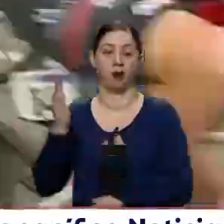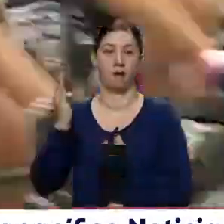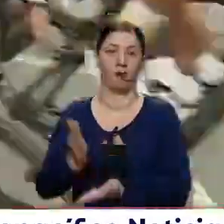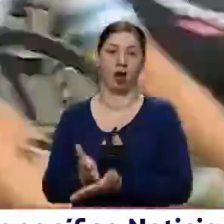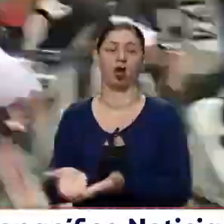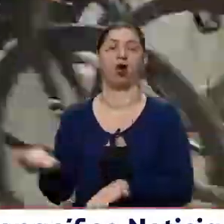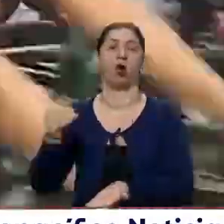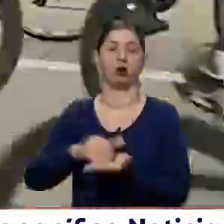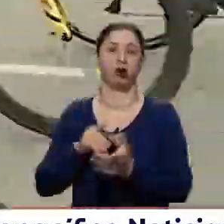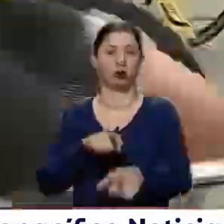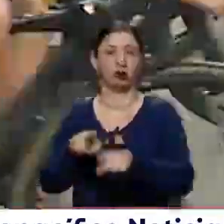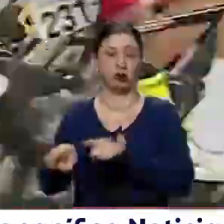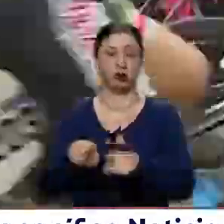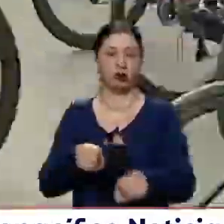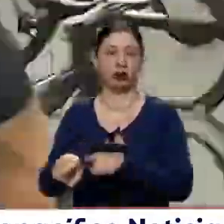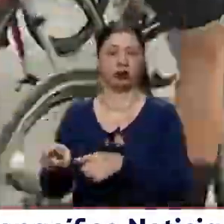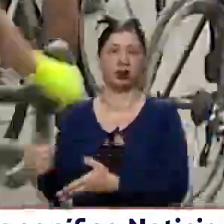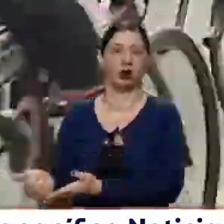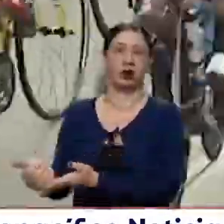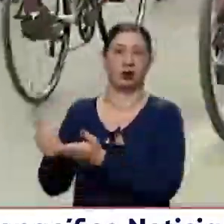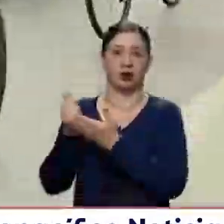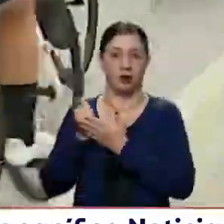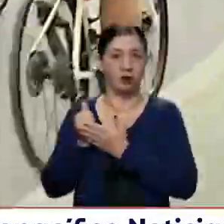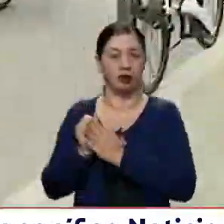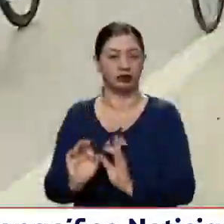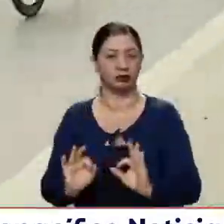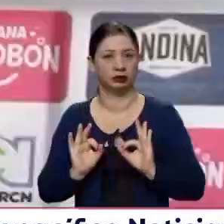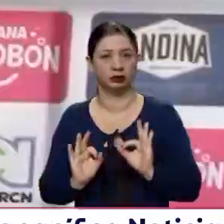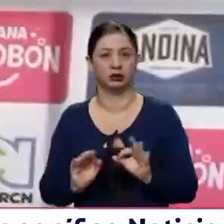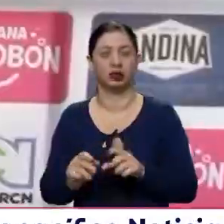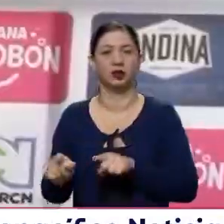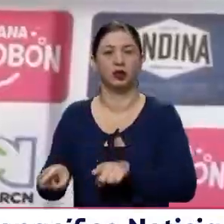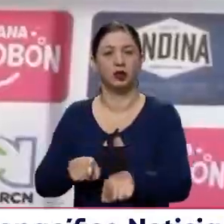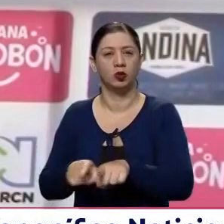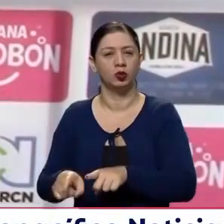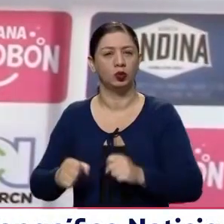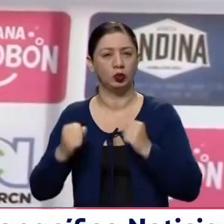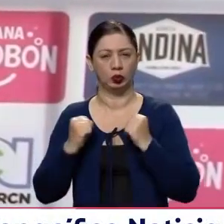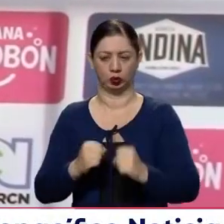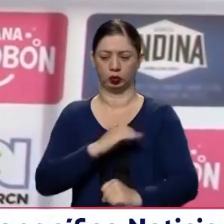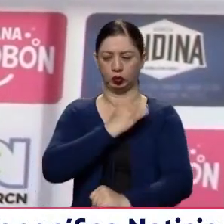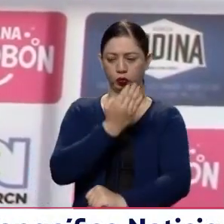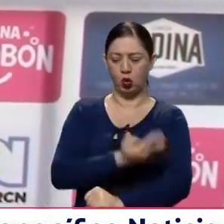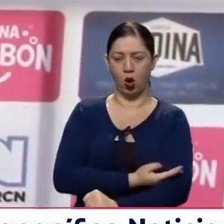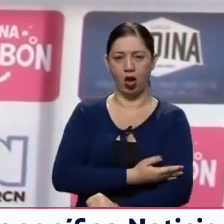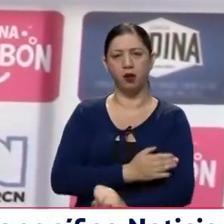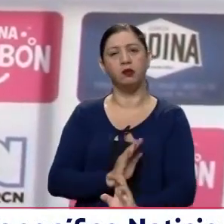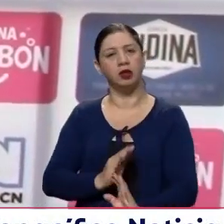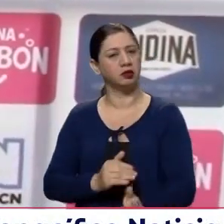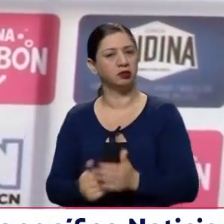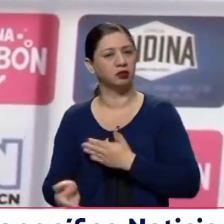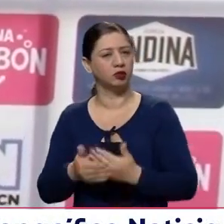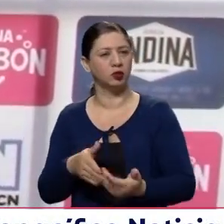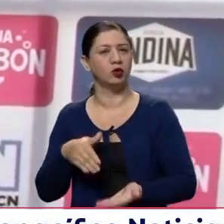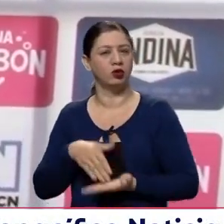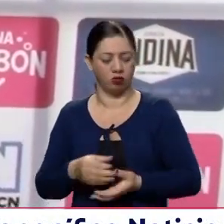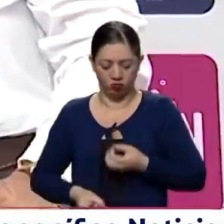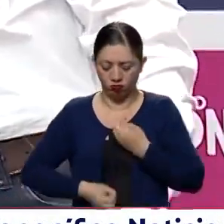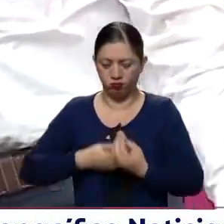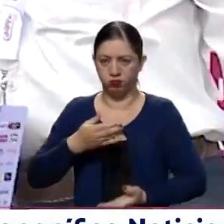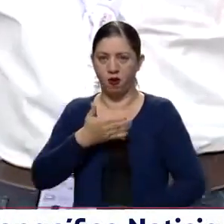vez compitiendo y me está ayudando de una manera increíble. Pues las rivales están muy fuertes, pero pues uno siempre trata de dar lo